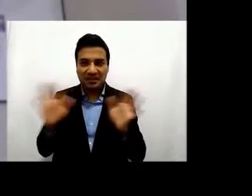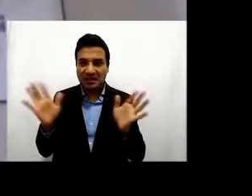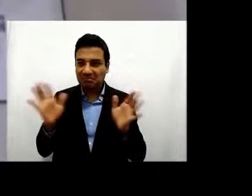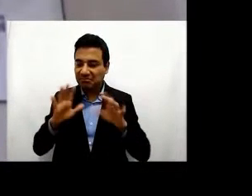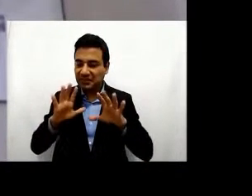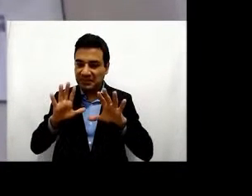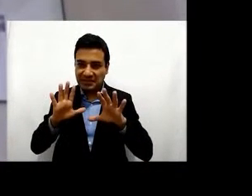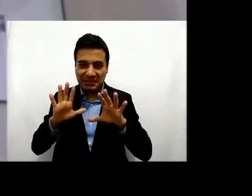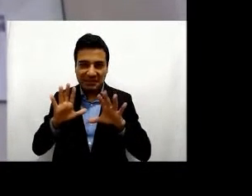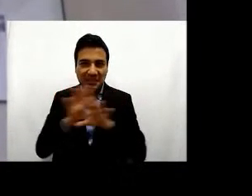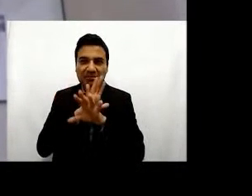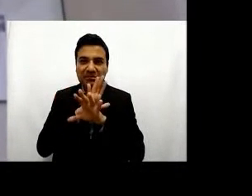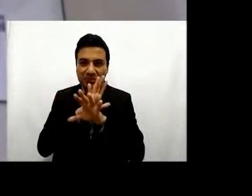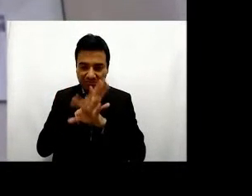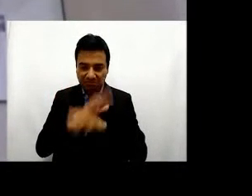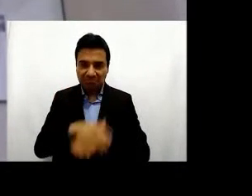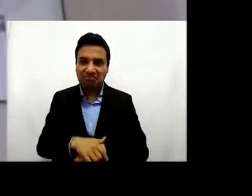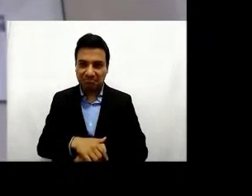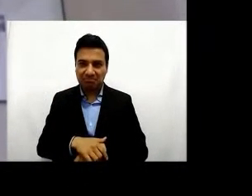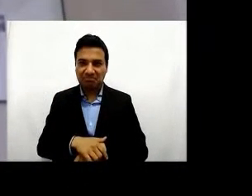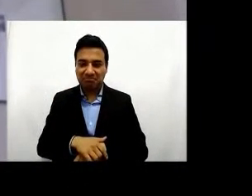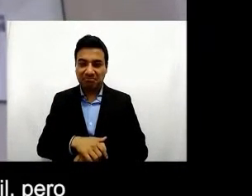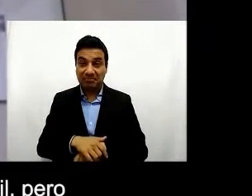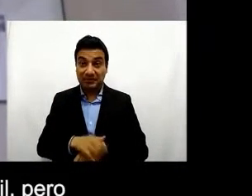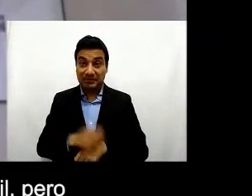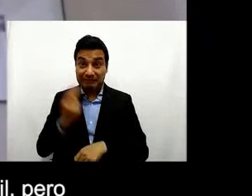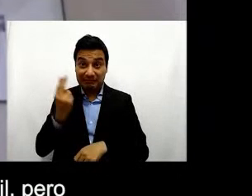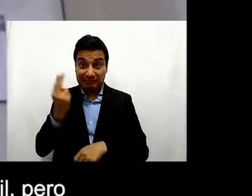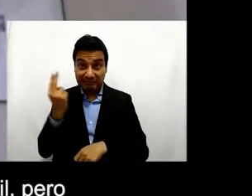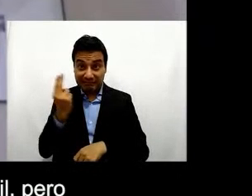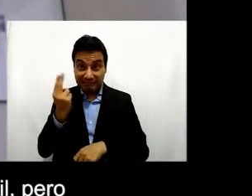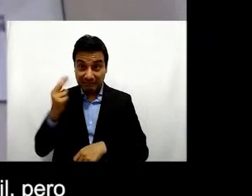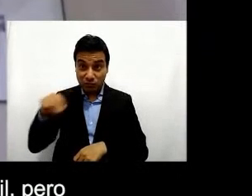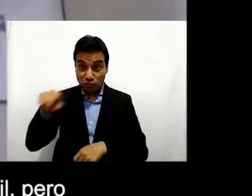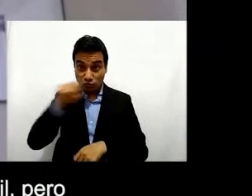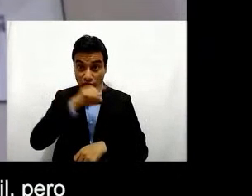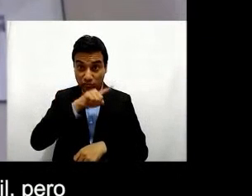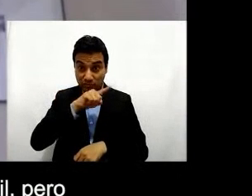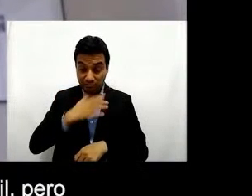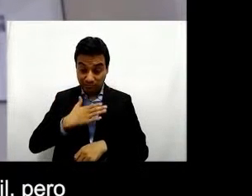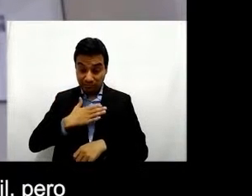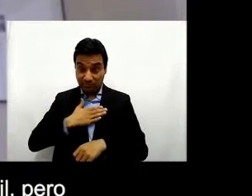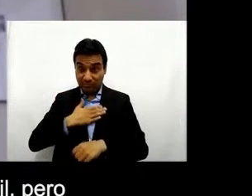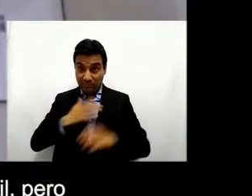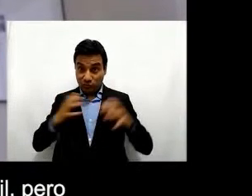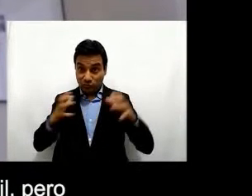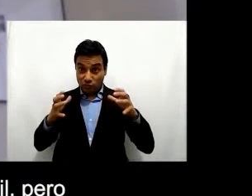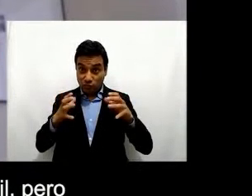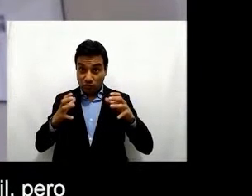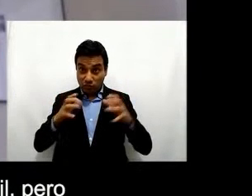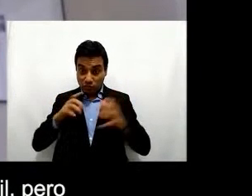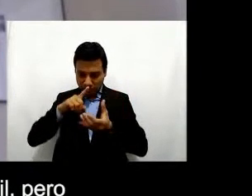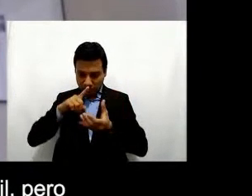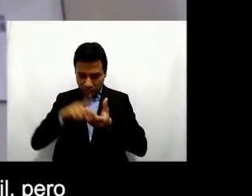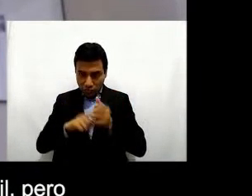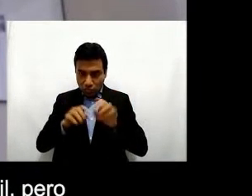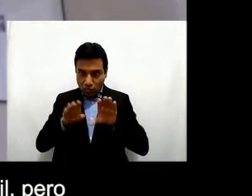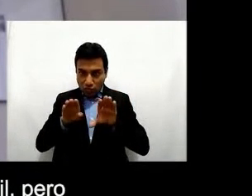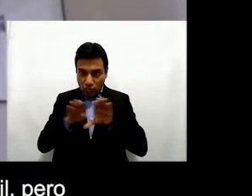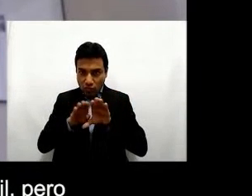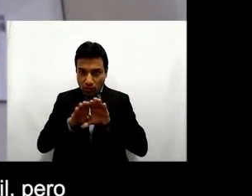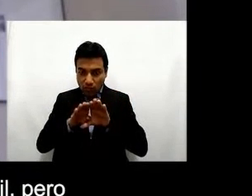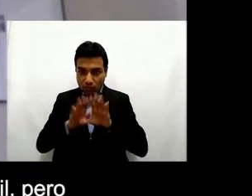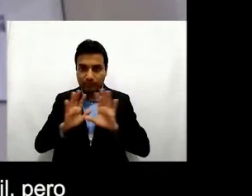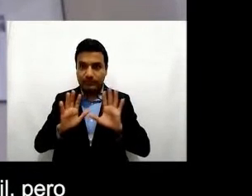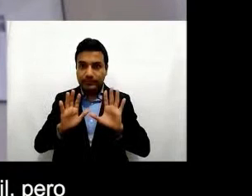no solo internamente. Tenemos que mirar a las organizaciones de la sociedad